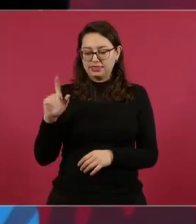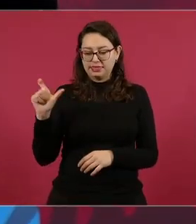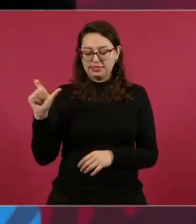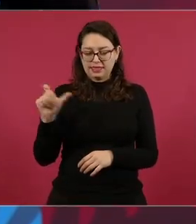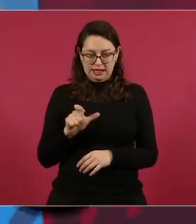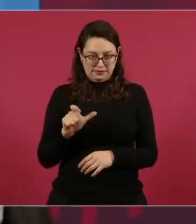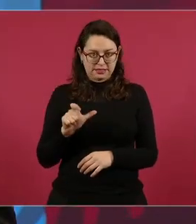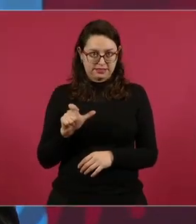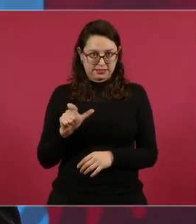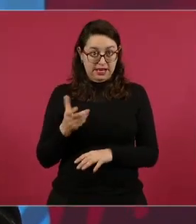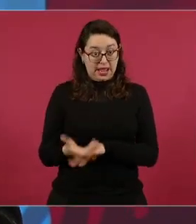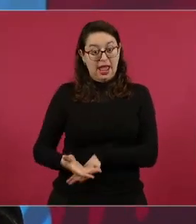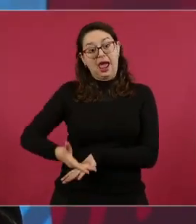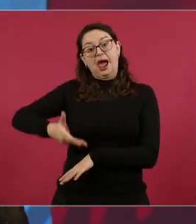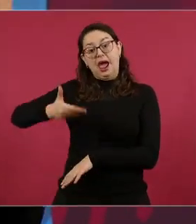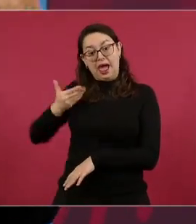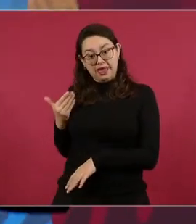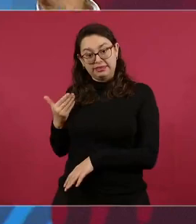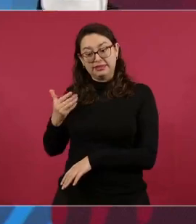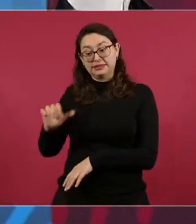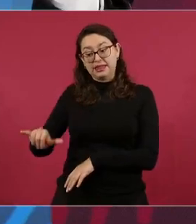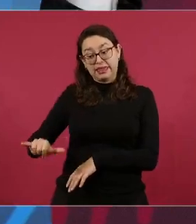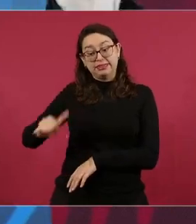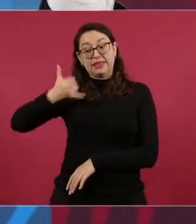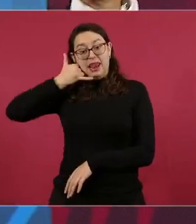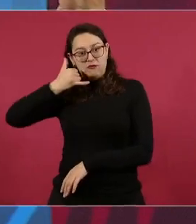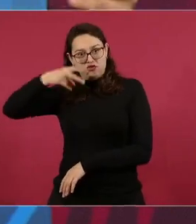Carlos Slim, pero como